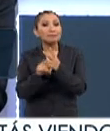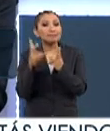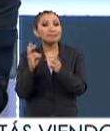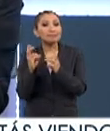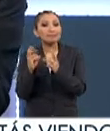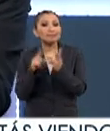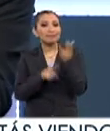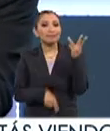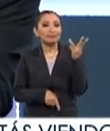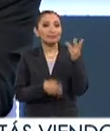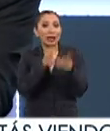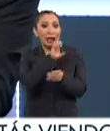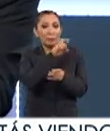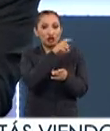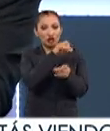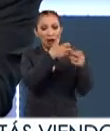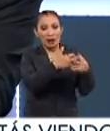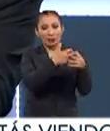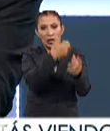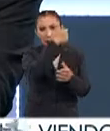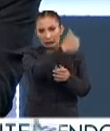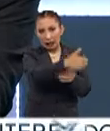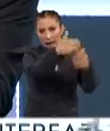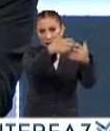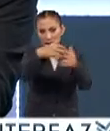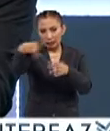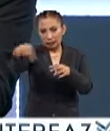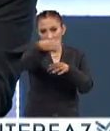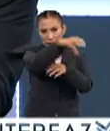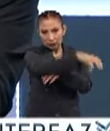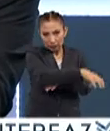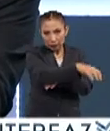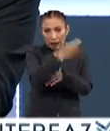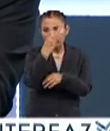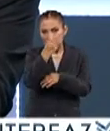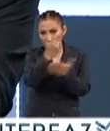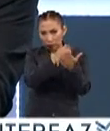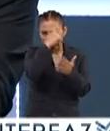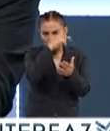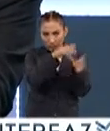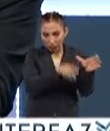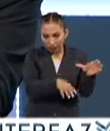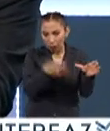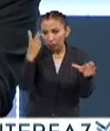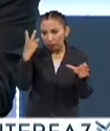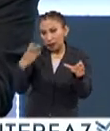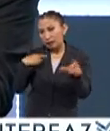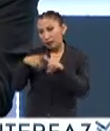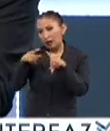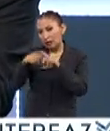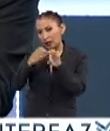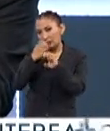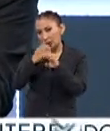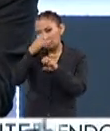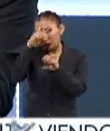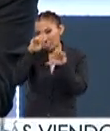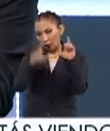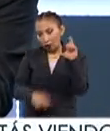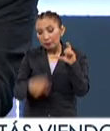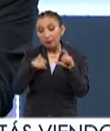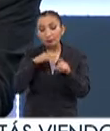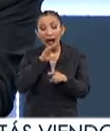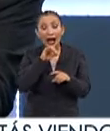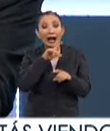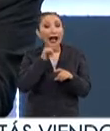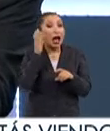descarga. Las emisoras, tenemos 6 emisoras, 3 en la Ciudad de México, 3 en los estados. Los